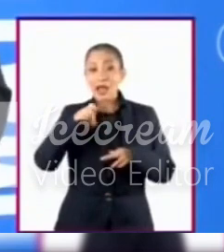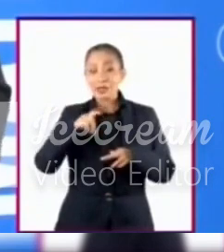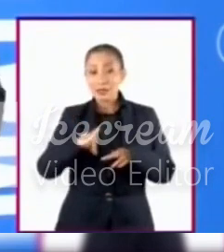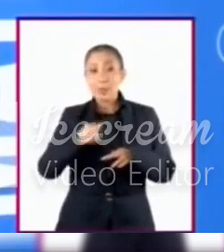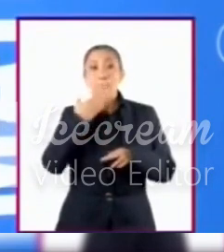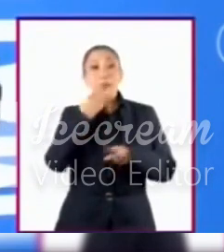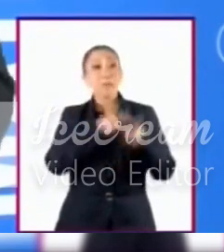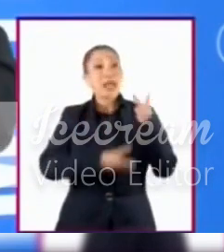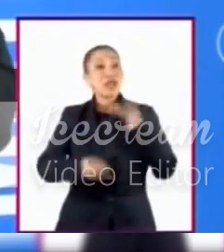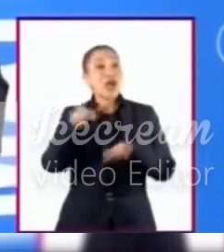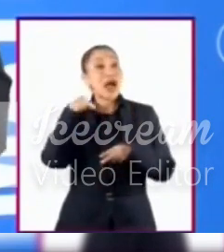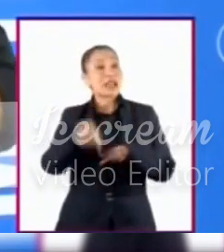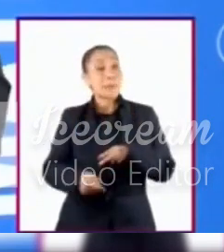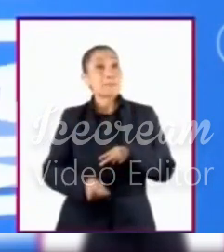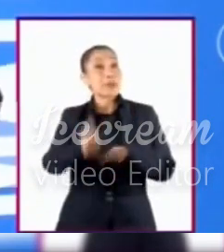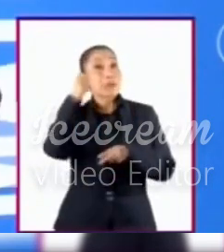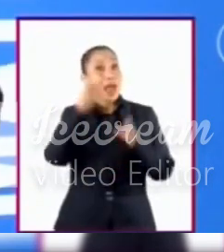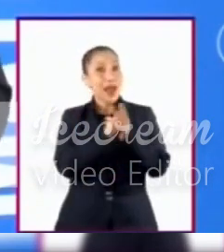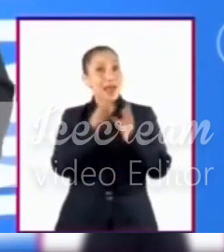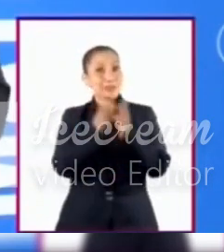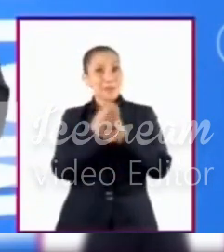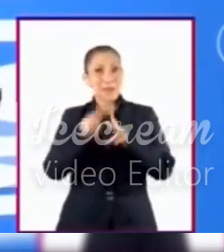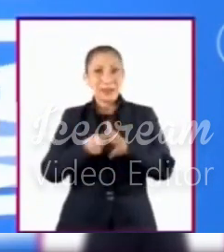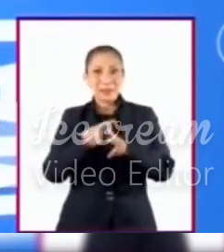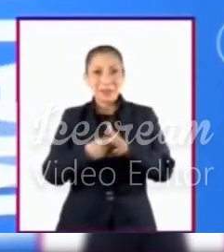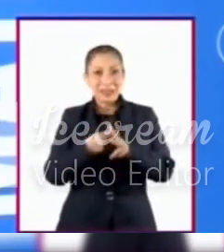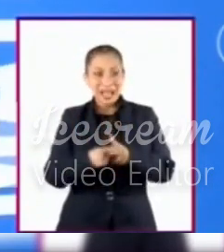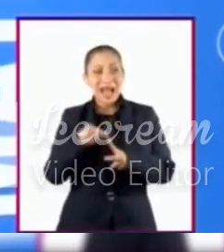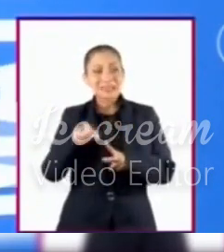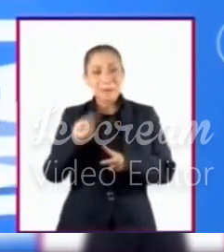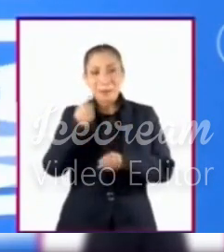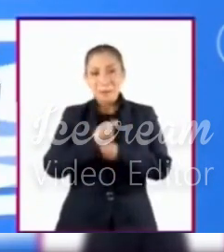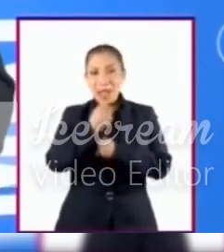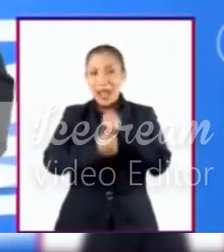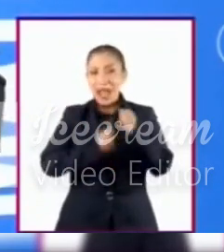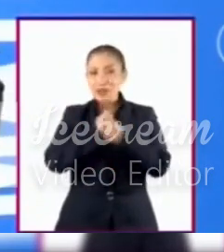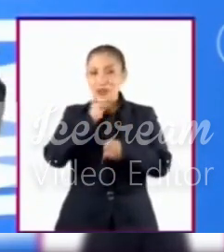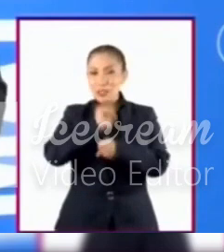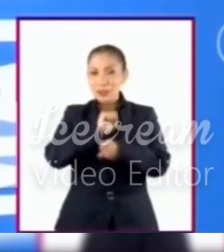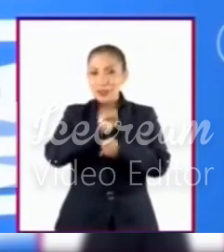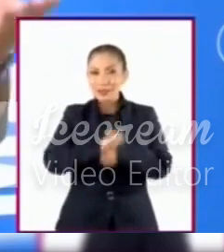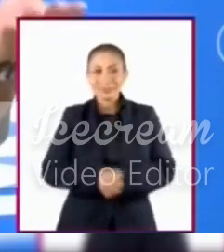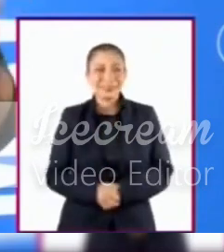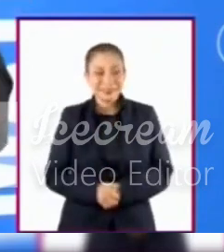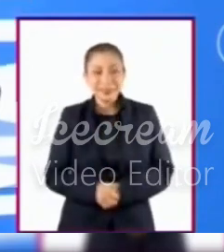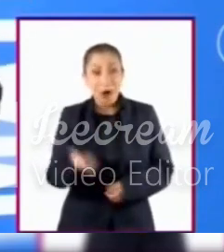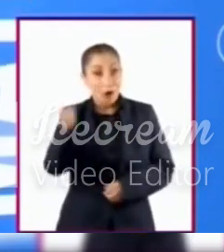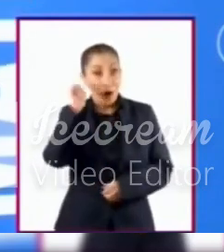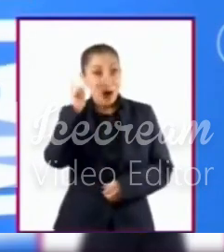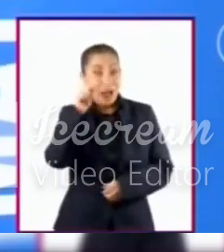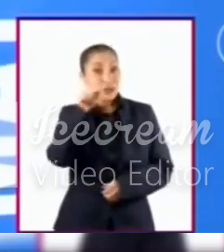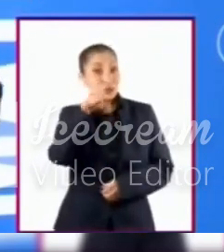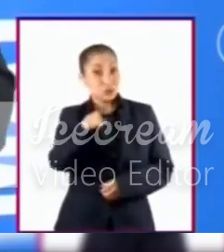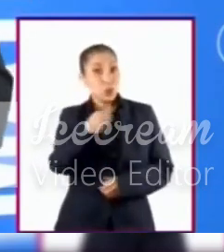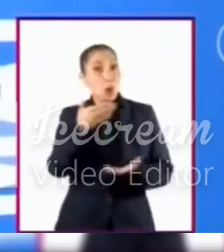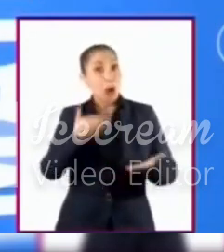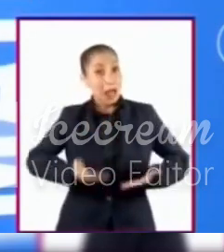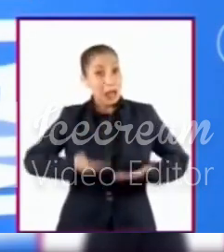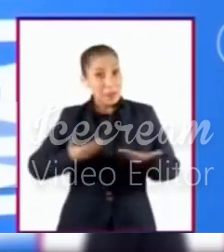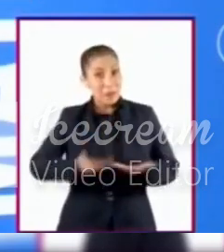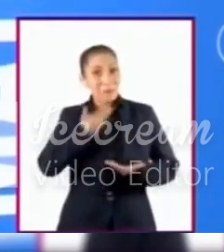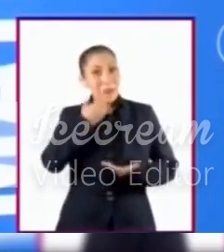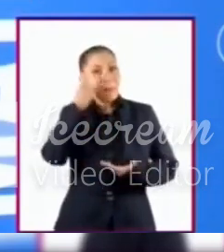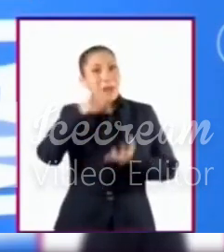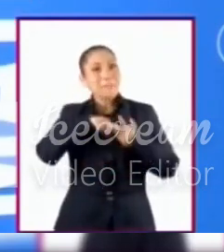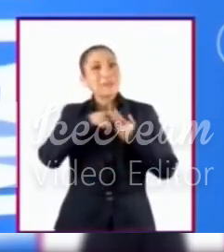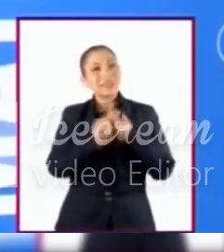Bienvenidas y bienvenidos a la primera clase de matemáticas de primer grado de secundaria. Esperamos que se encuentren con ánimo